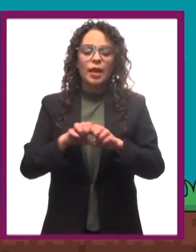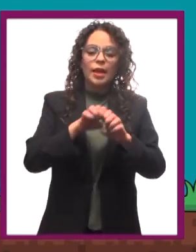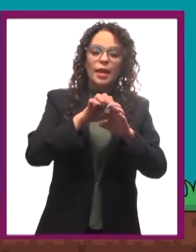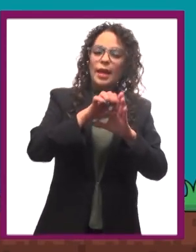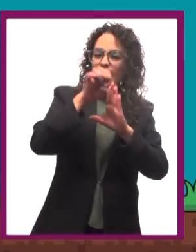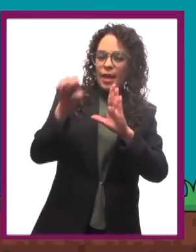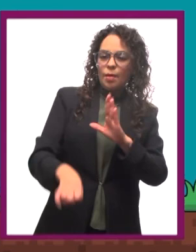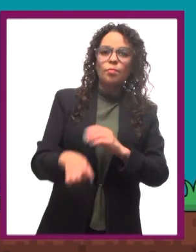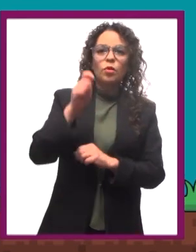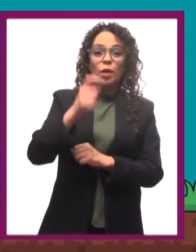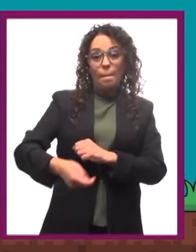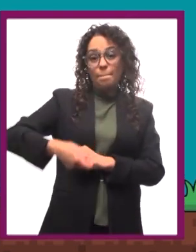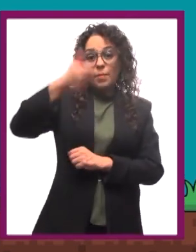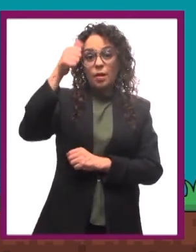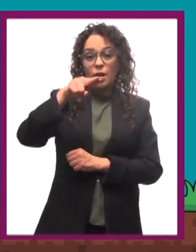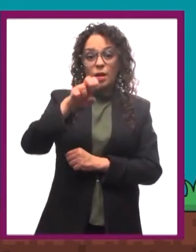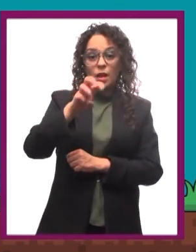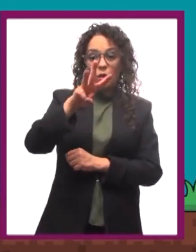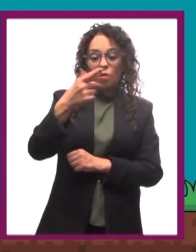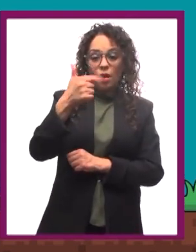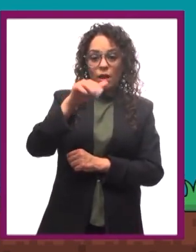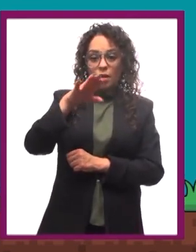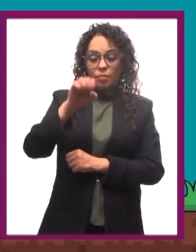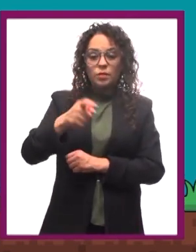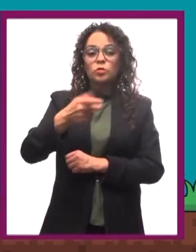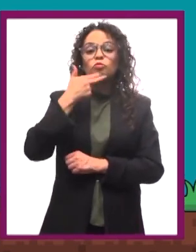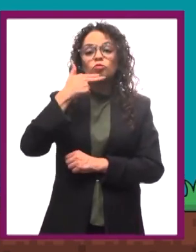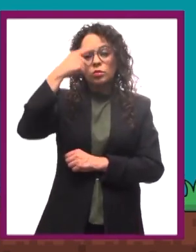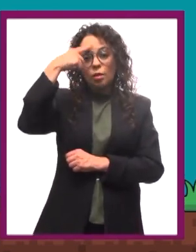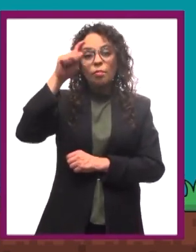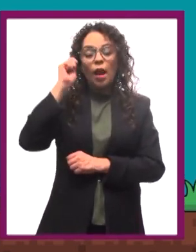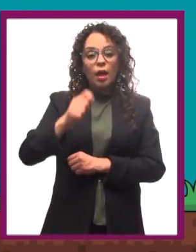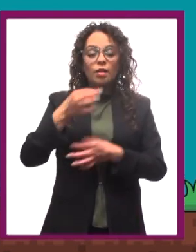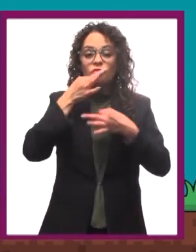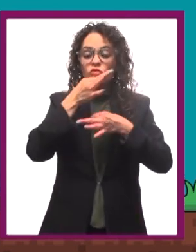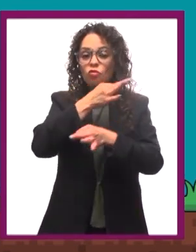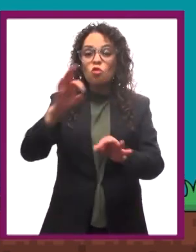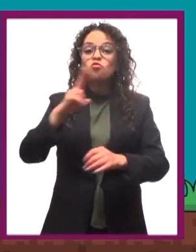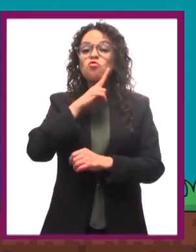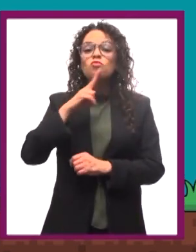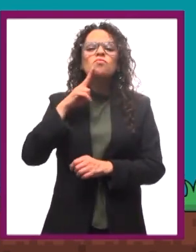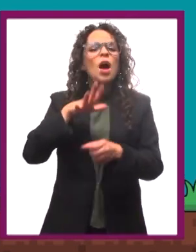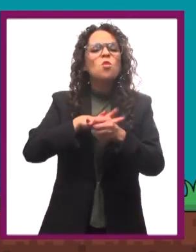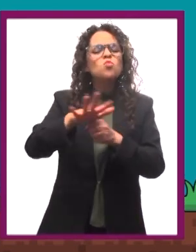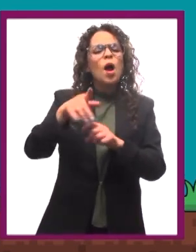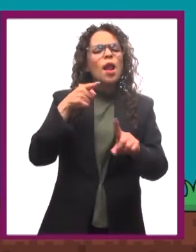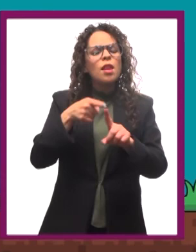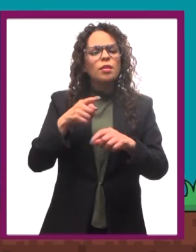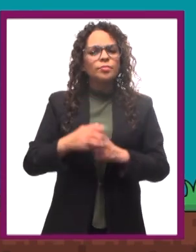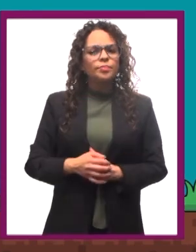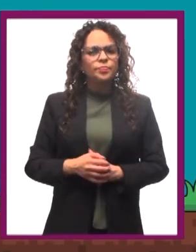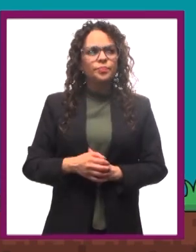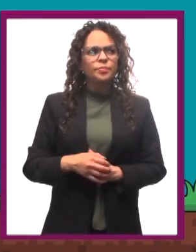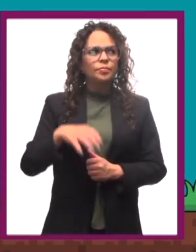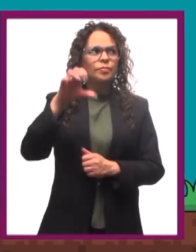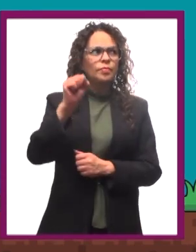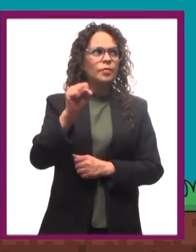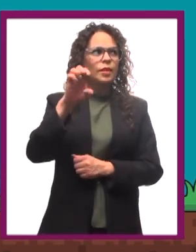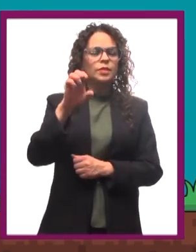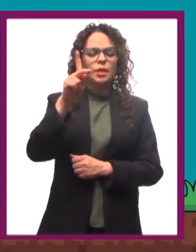Por ejemplo, uno de los primeros news games de videojuegos que se utilizaron para las noticias fue